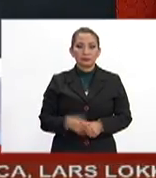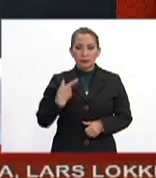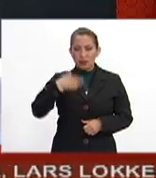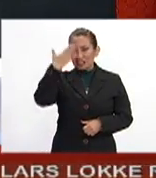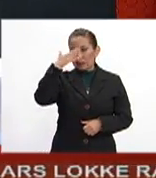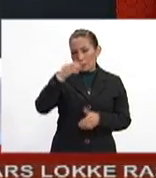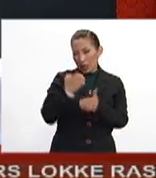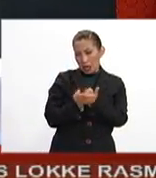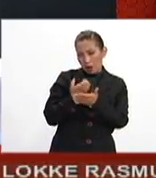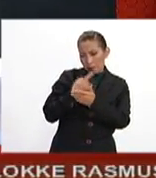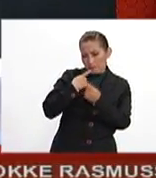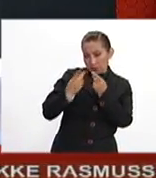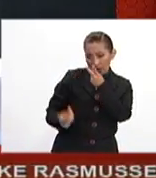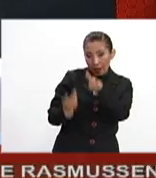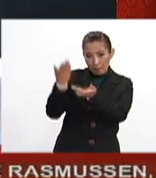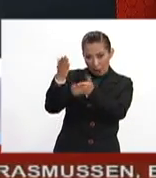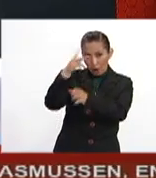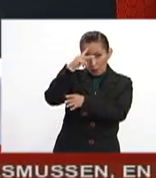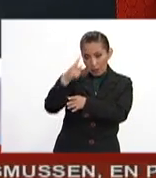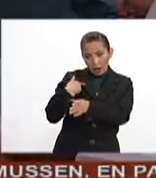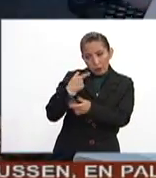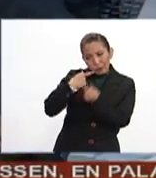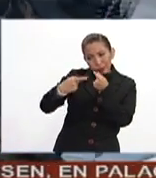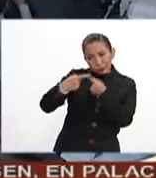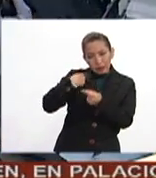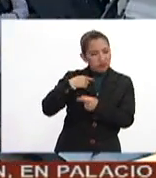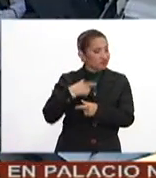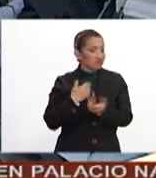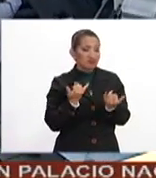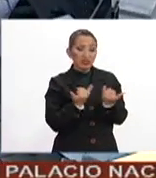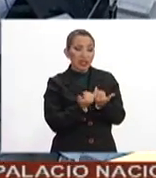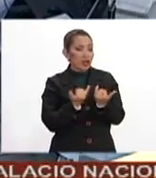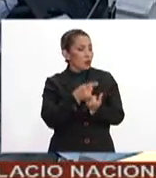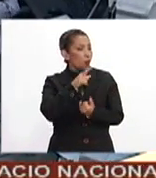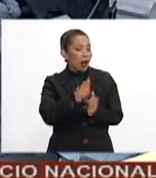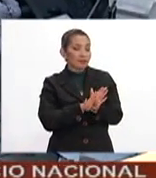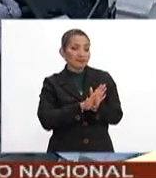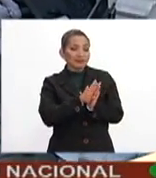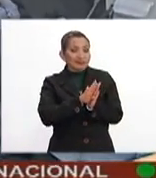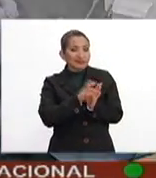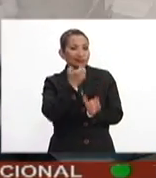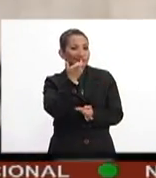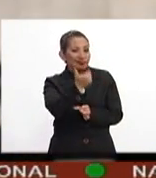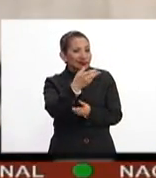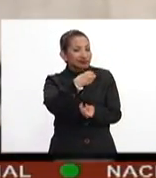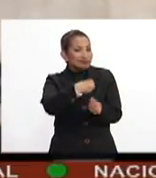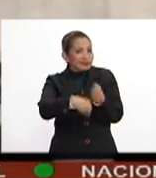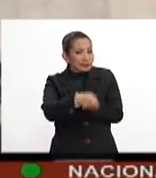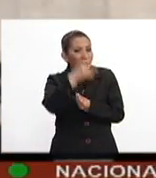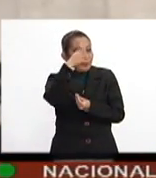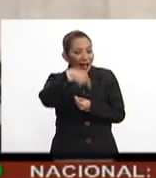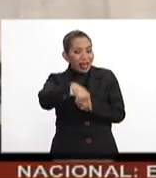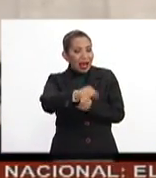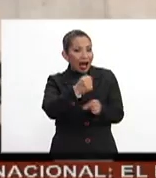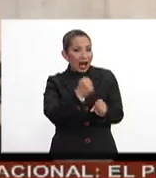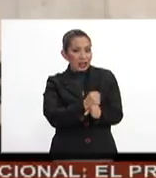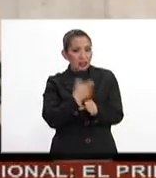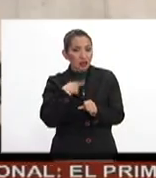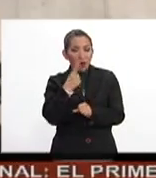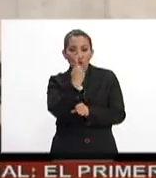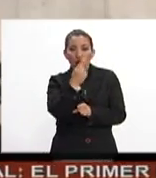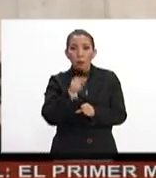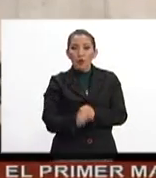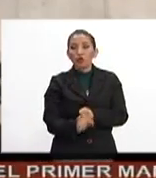Especialistas en economía consultados por el Banco de México mantuvieron sin cambio su estimación de crecimiento económico para este año al dejarla